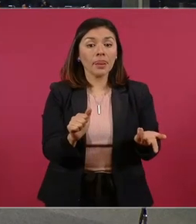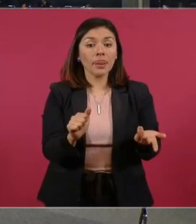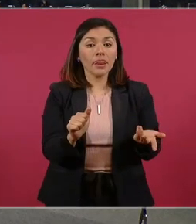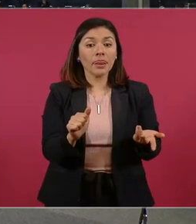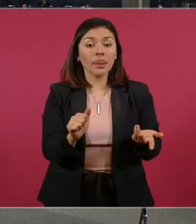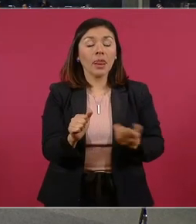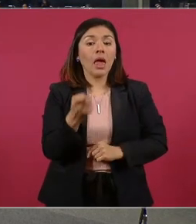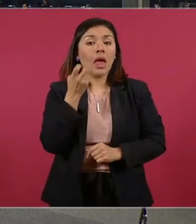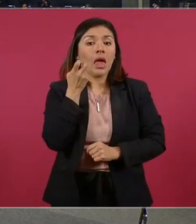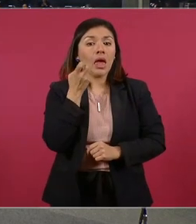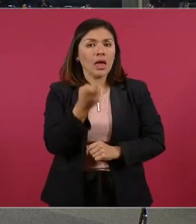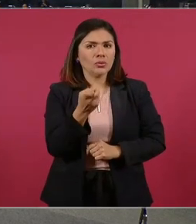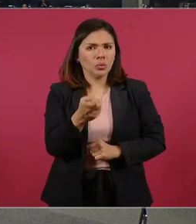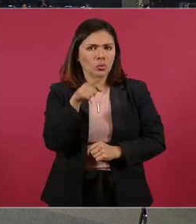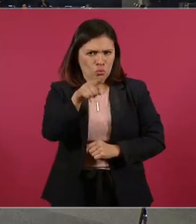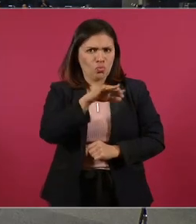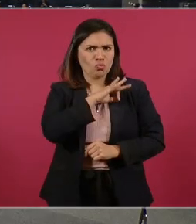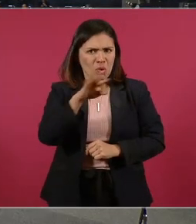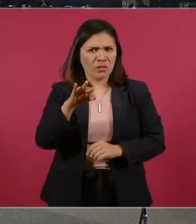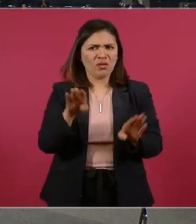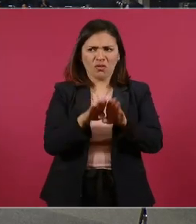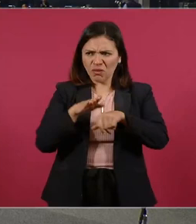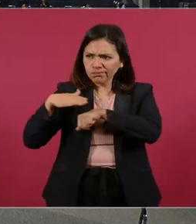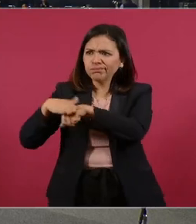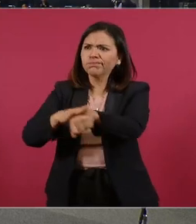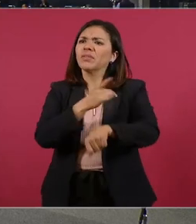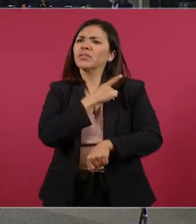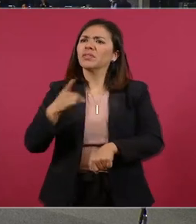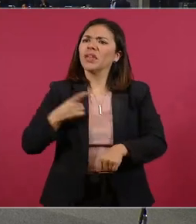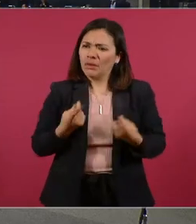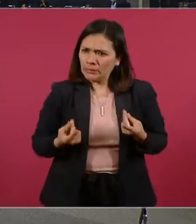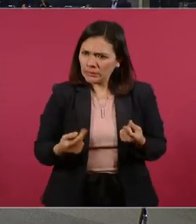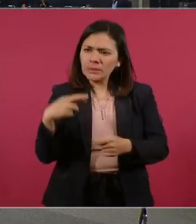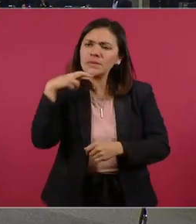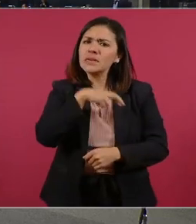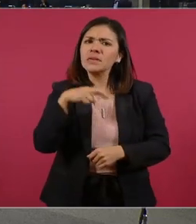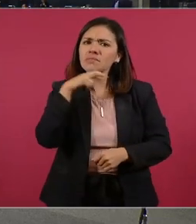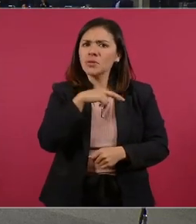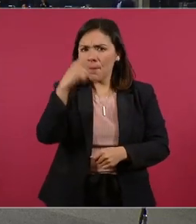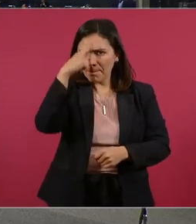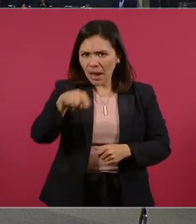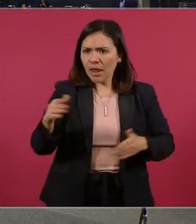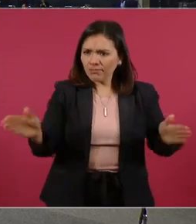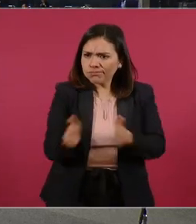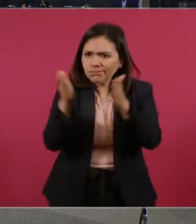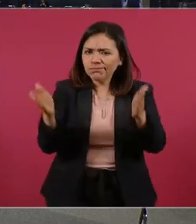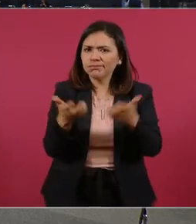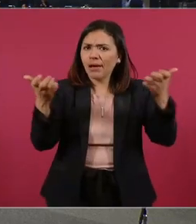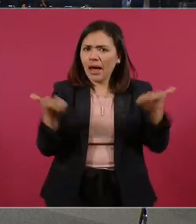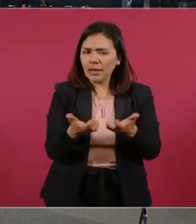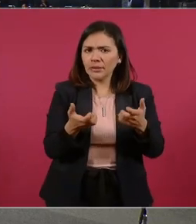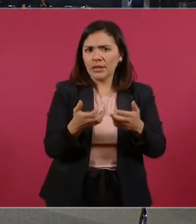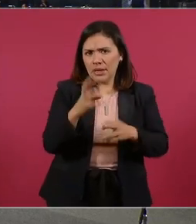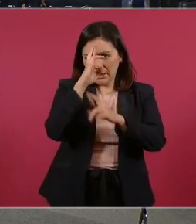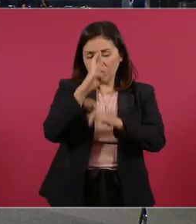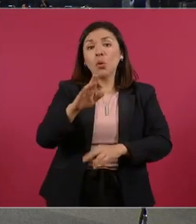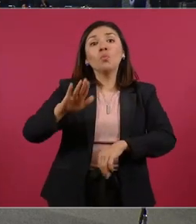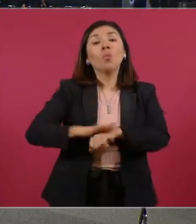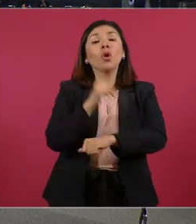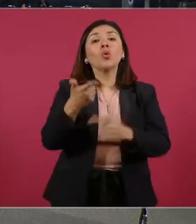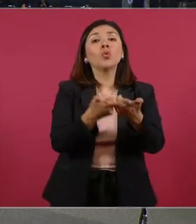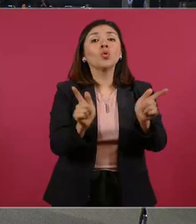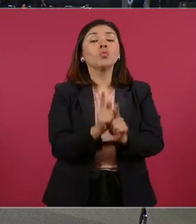Y en este sentido, ¿usted haría un llamado a que cumplan a que impulsen esta iniciativa, ya que incluso el PRI